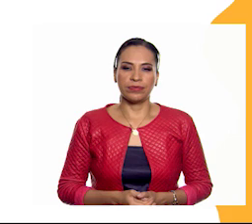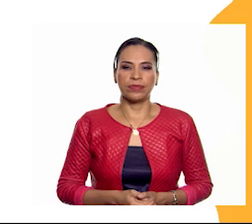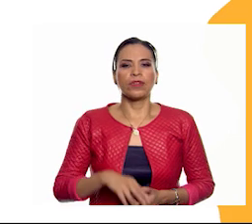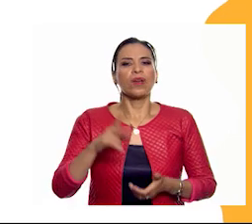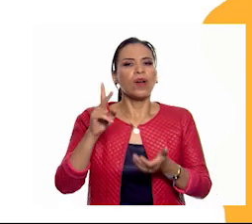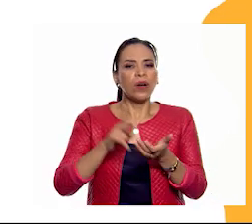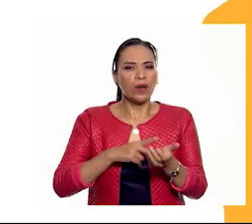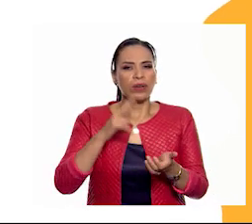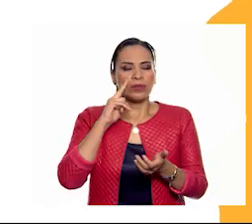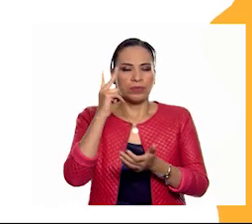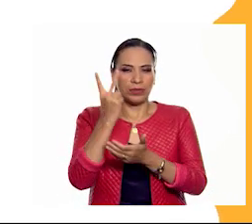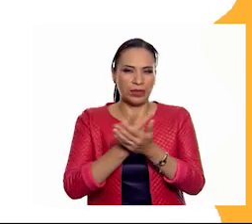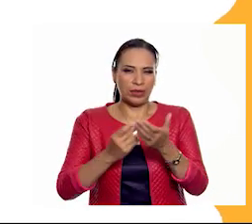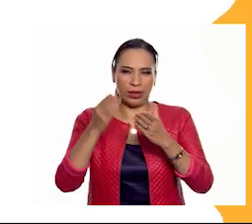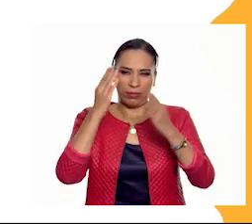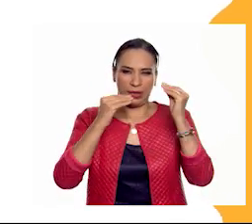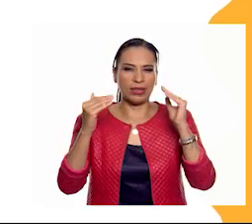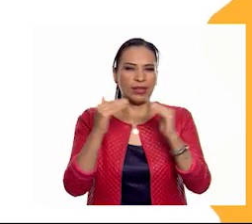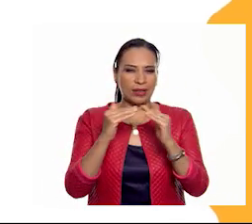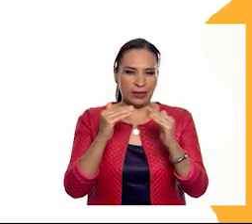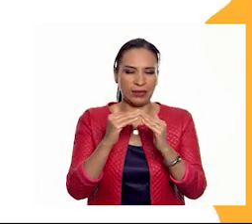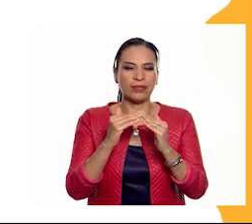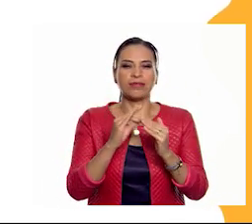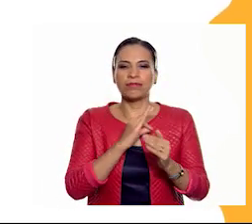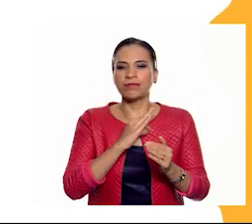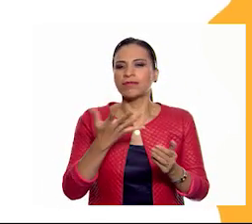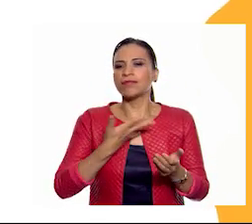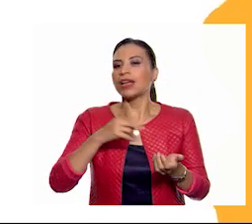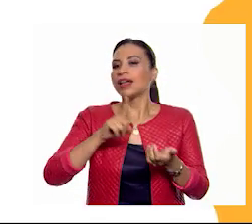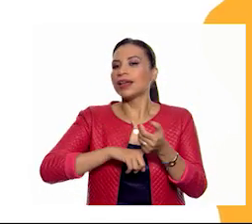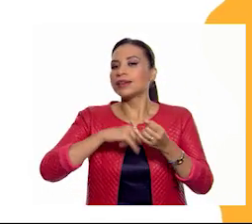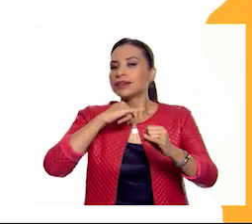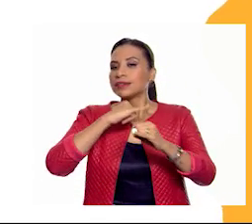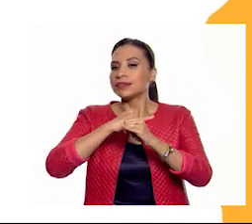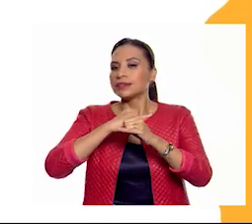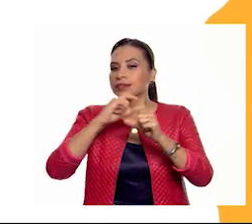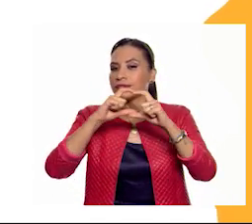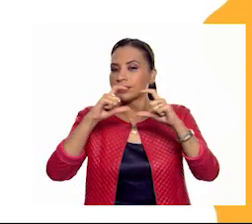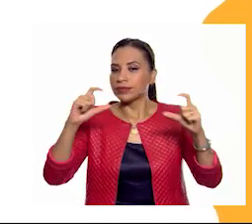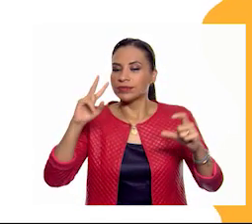Si quieres volver a ver los programas de Aprende en Casa, los puedes encontrar en la